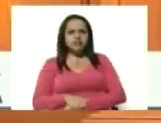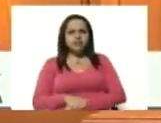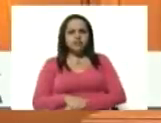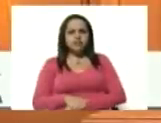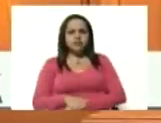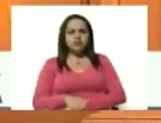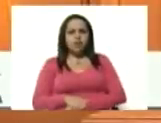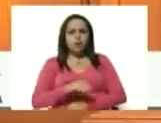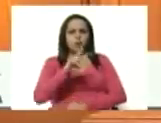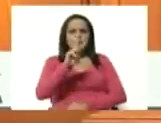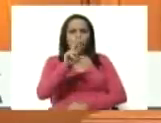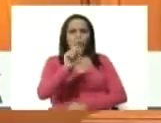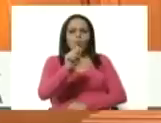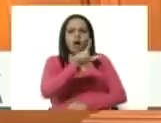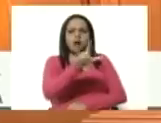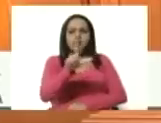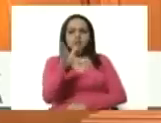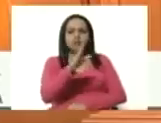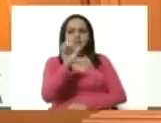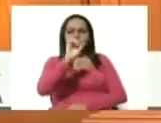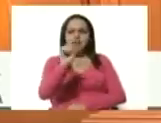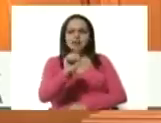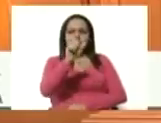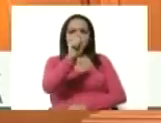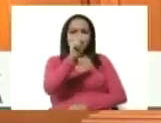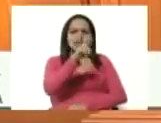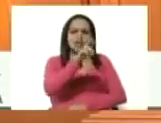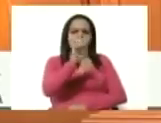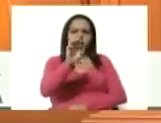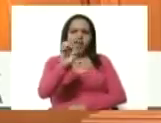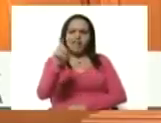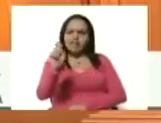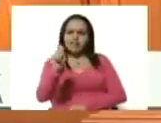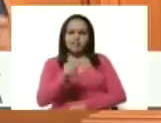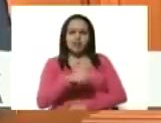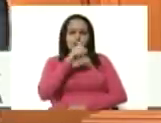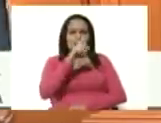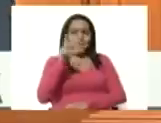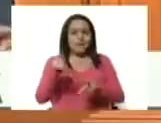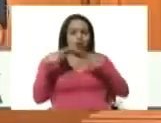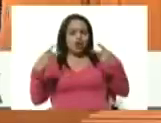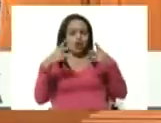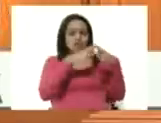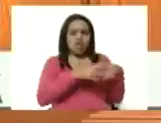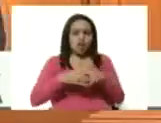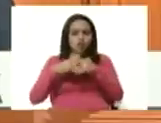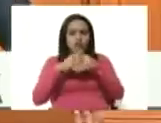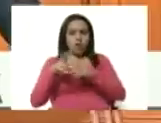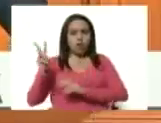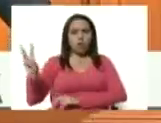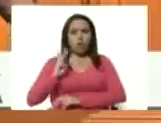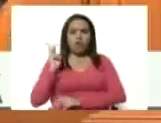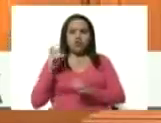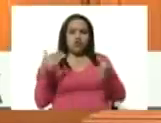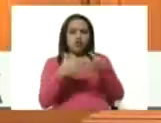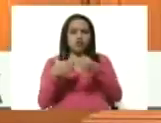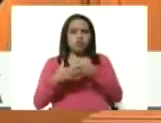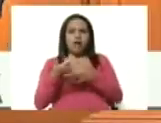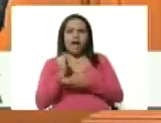Street Journal, quizás la prensa más oligárquica y de derecha de Washington, sale